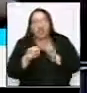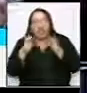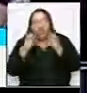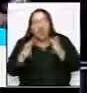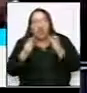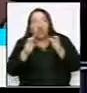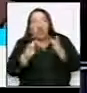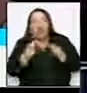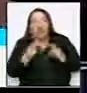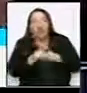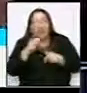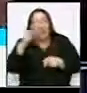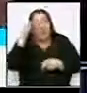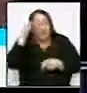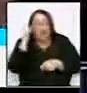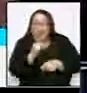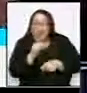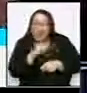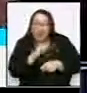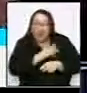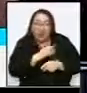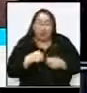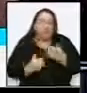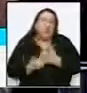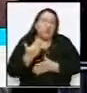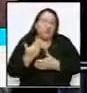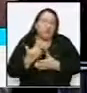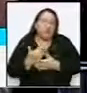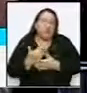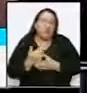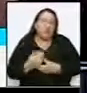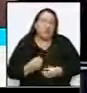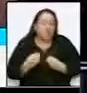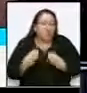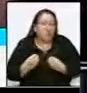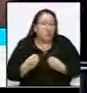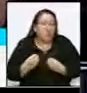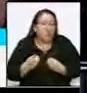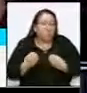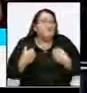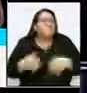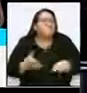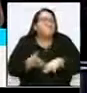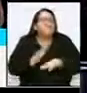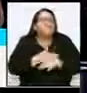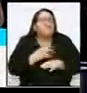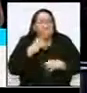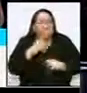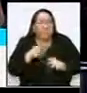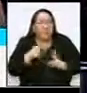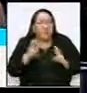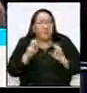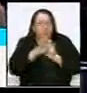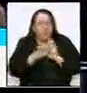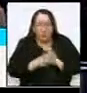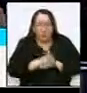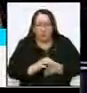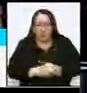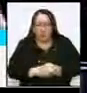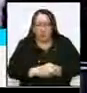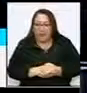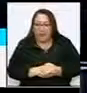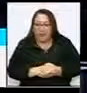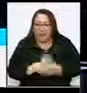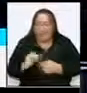control político a este que gobierna. Porque ya se ha establecido en la teoría constitucional moderna que